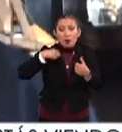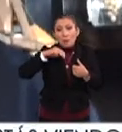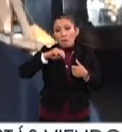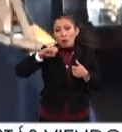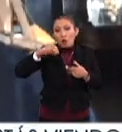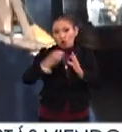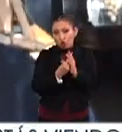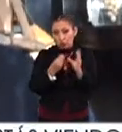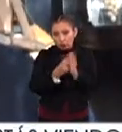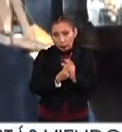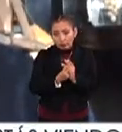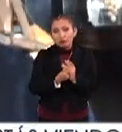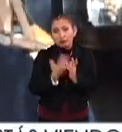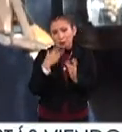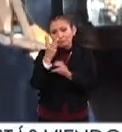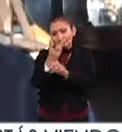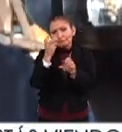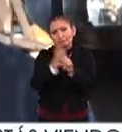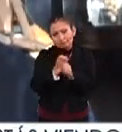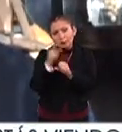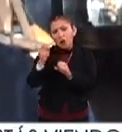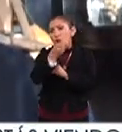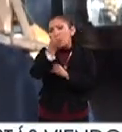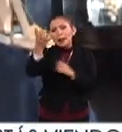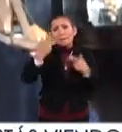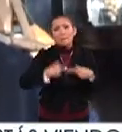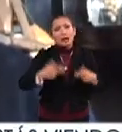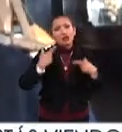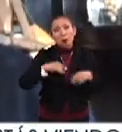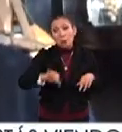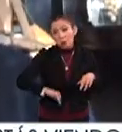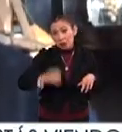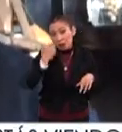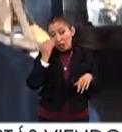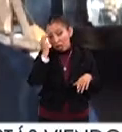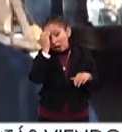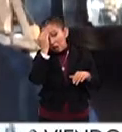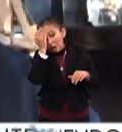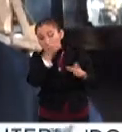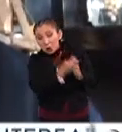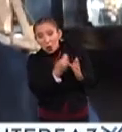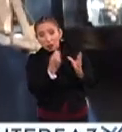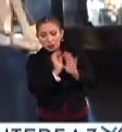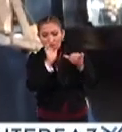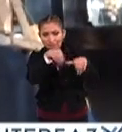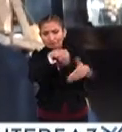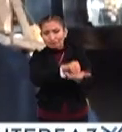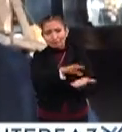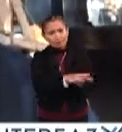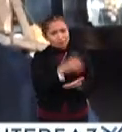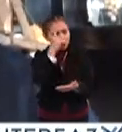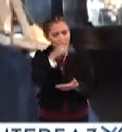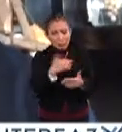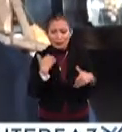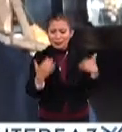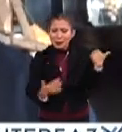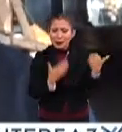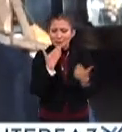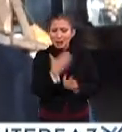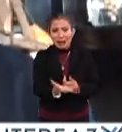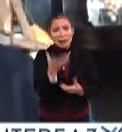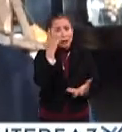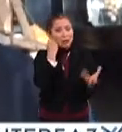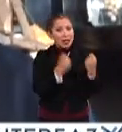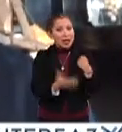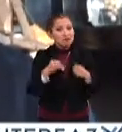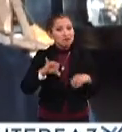MOOC. Pues la invitación pues es que a cualquier persona que esté interesada en el curso se inscriba. Yo creo que se va a divertir, que va a